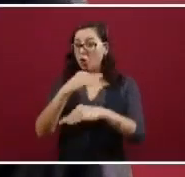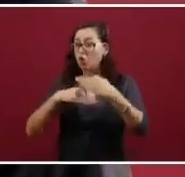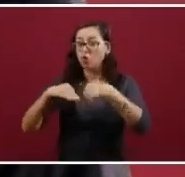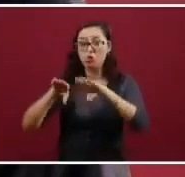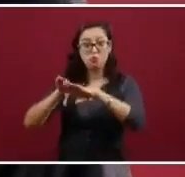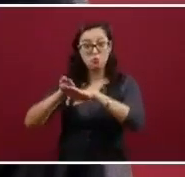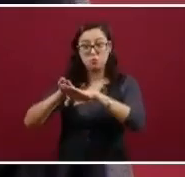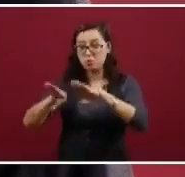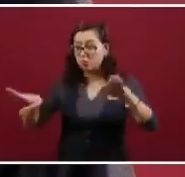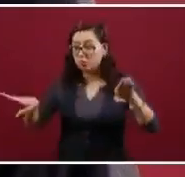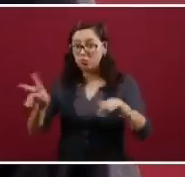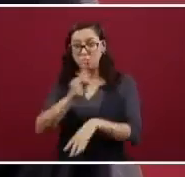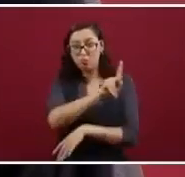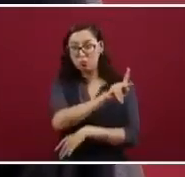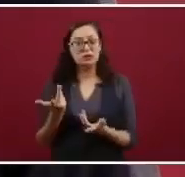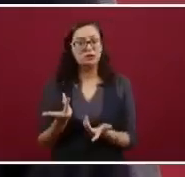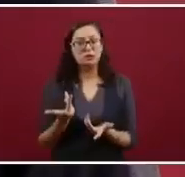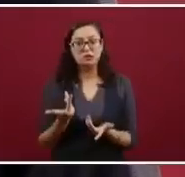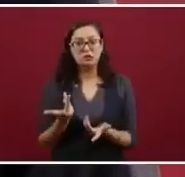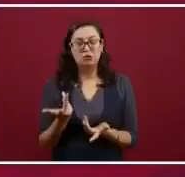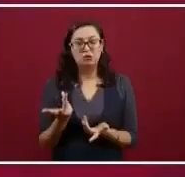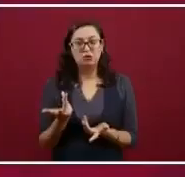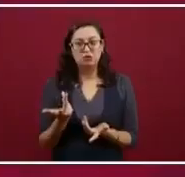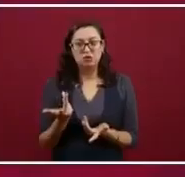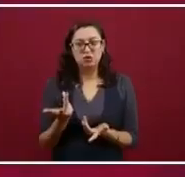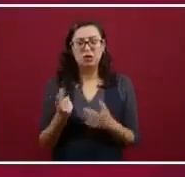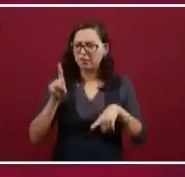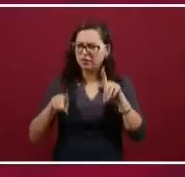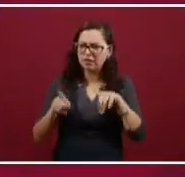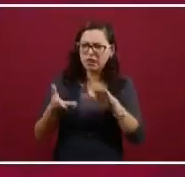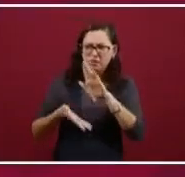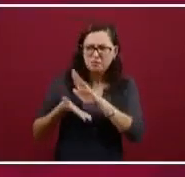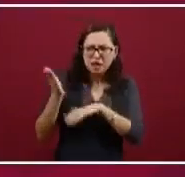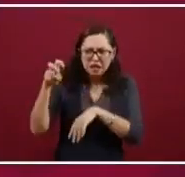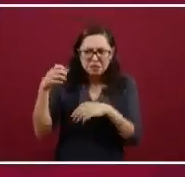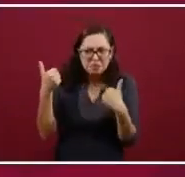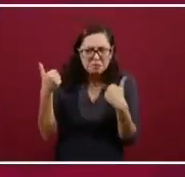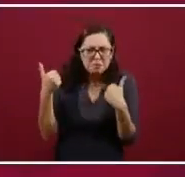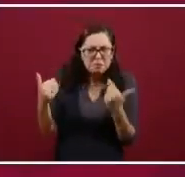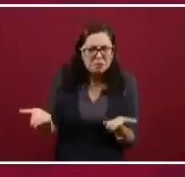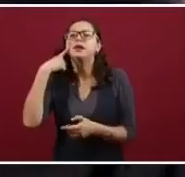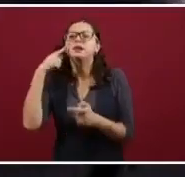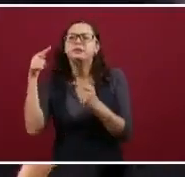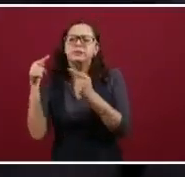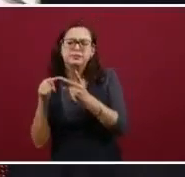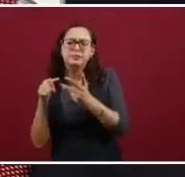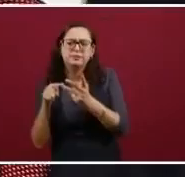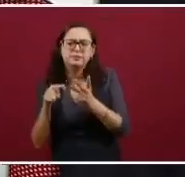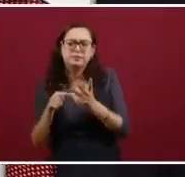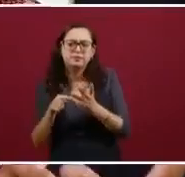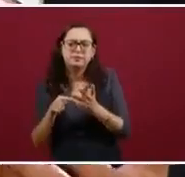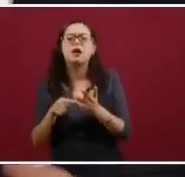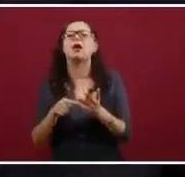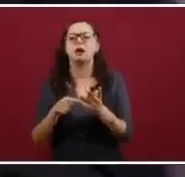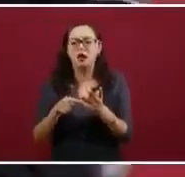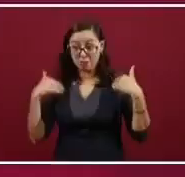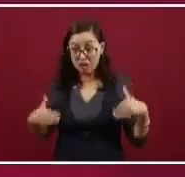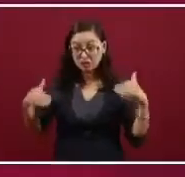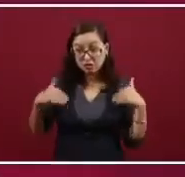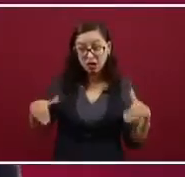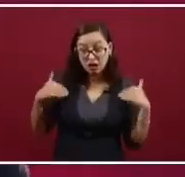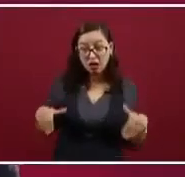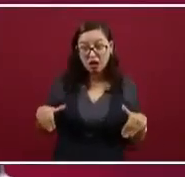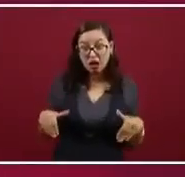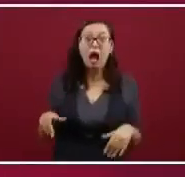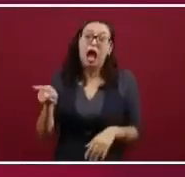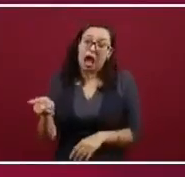todos. Claro que sí. Depende de la misión. Tienen que fundarlo. Si van a ir a pasear, ¿qué?